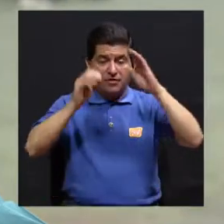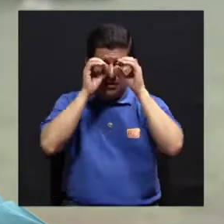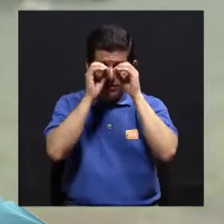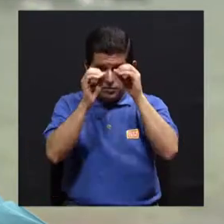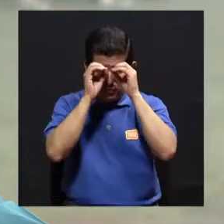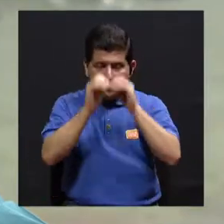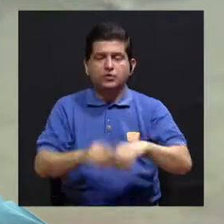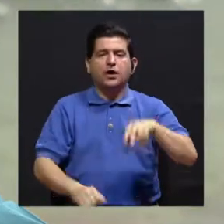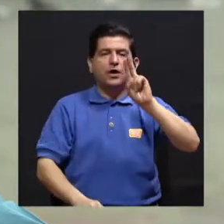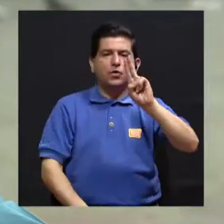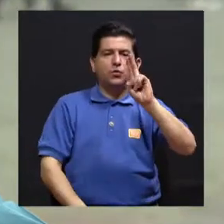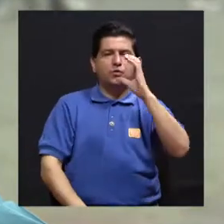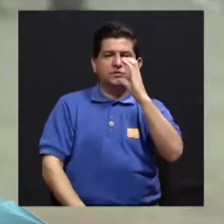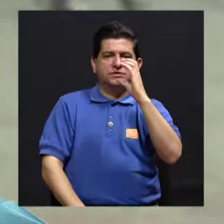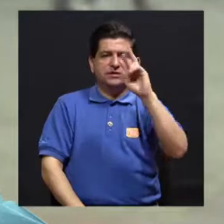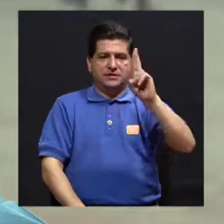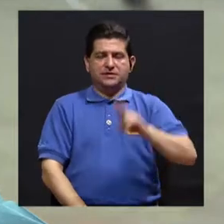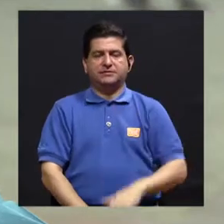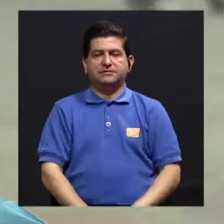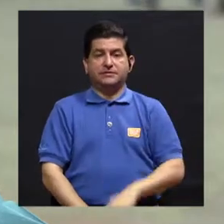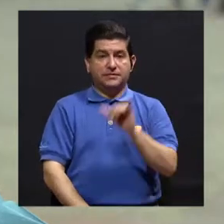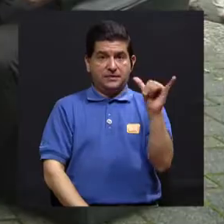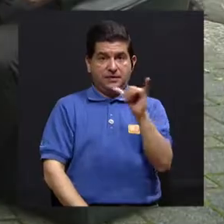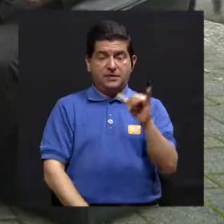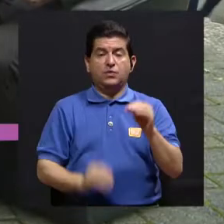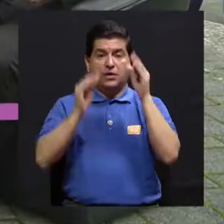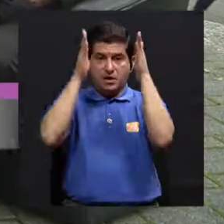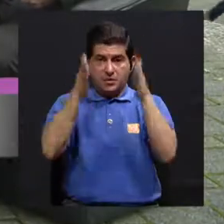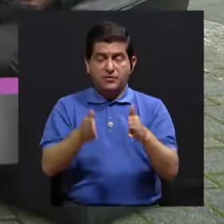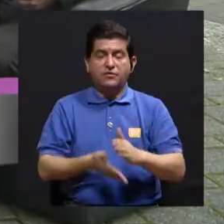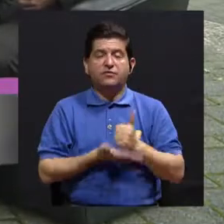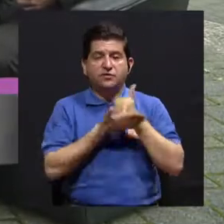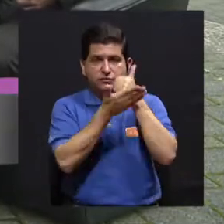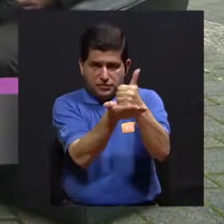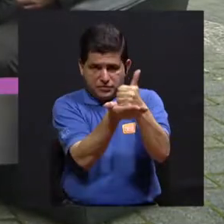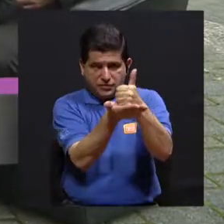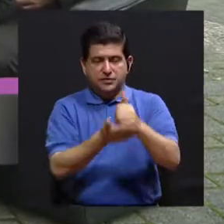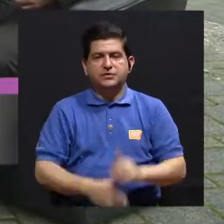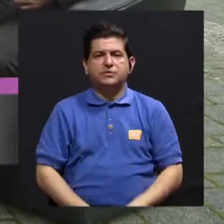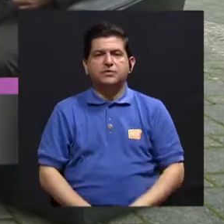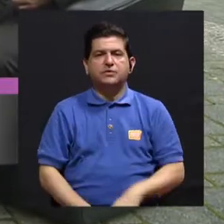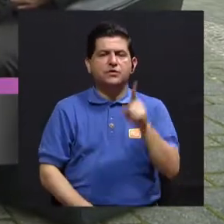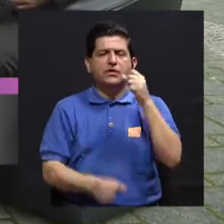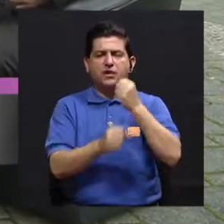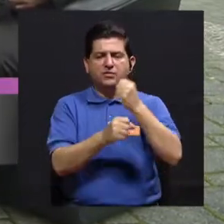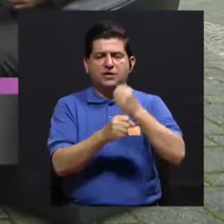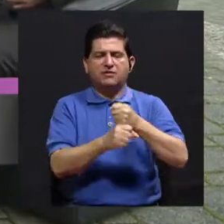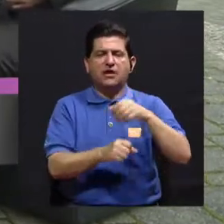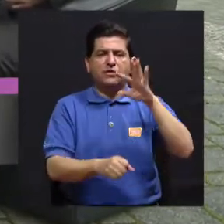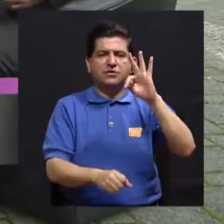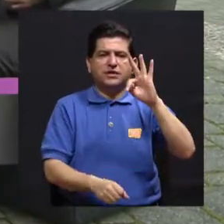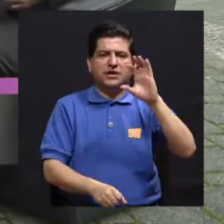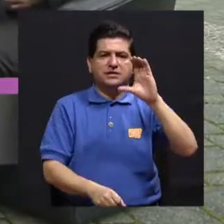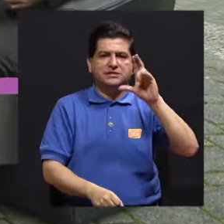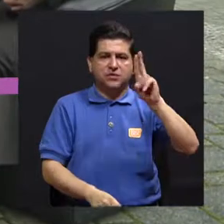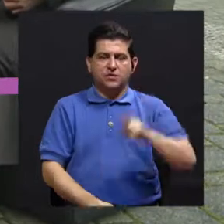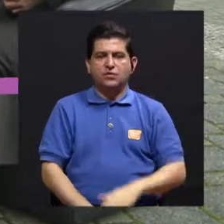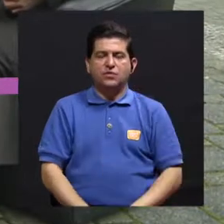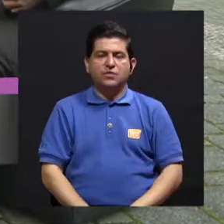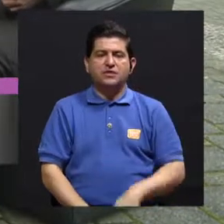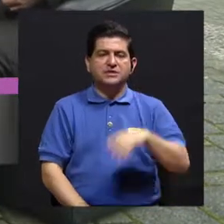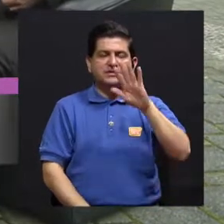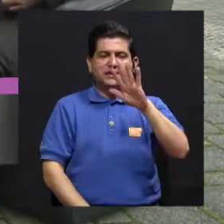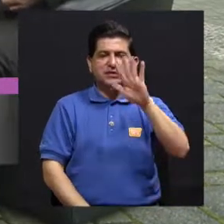Microbiología de la Universidad de Costa Rica. Y además de eso es profesor colaborador de un trabajo comunal universitario,